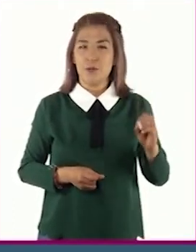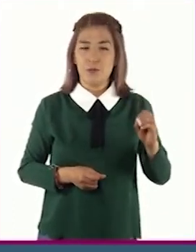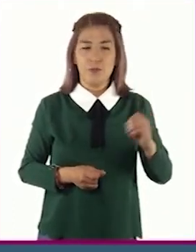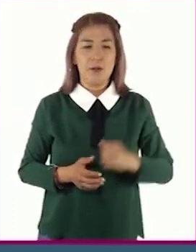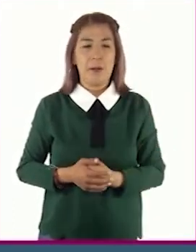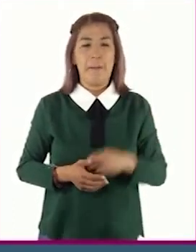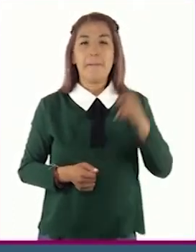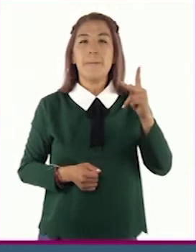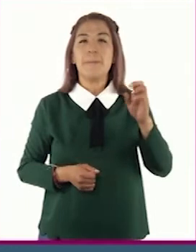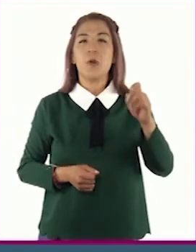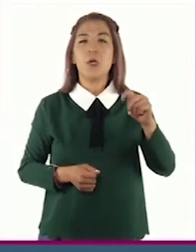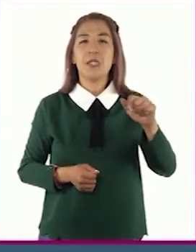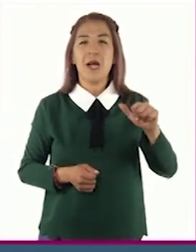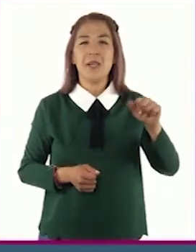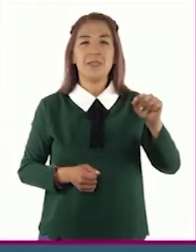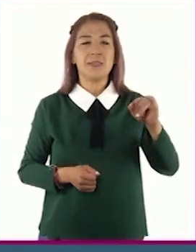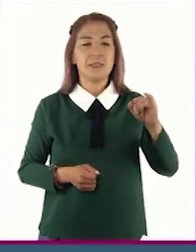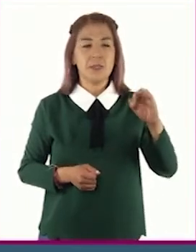potasio,